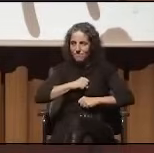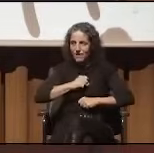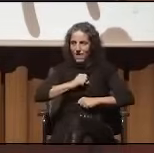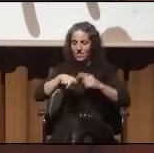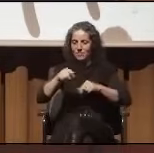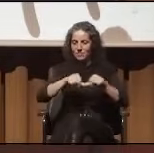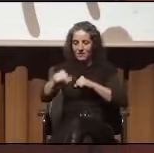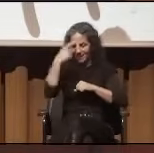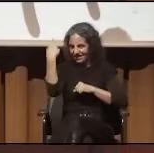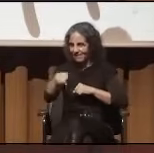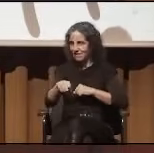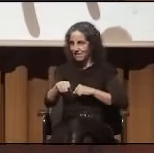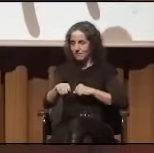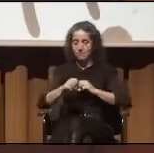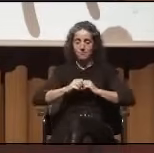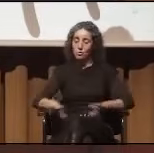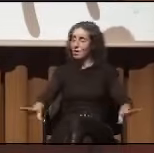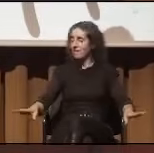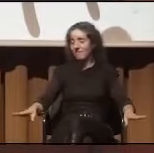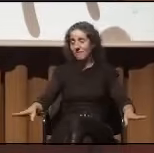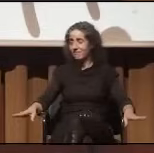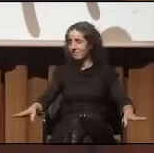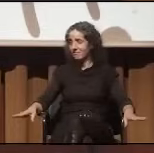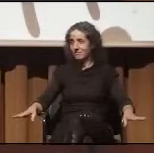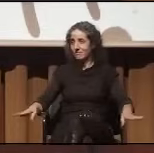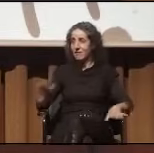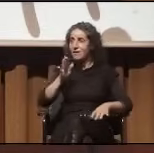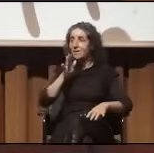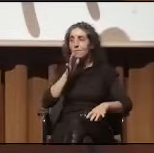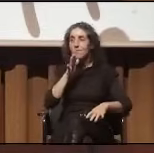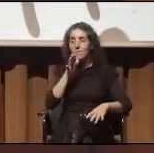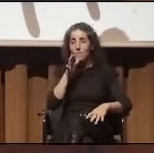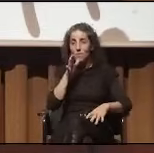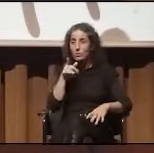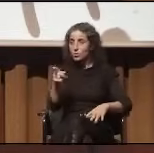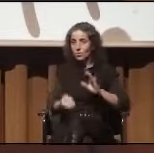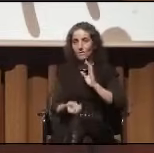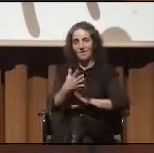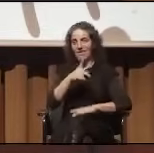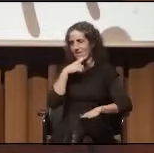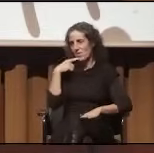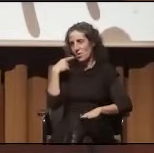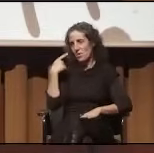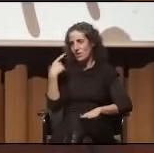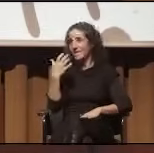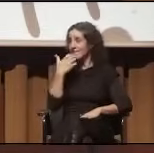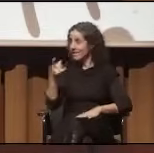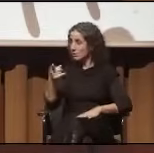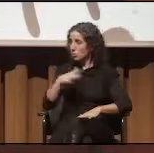que suelta porque lo estás liando tú. Si tú eres capaz de fluir con la